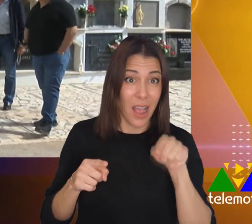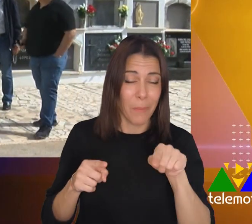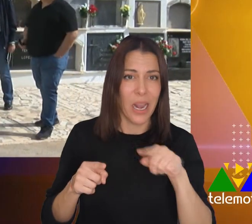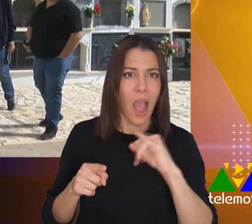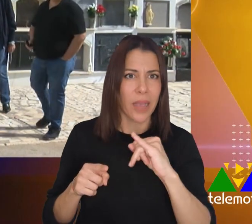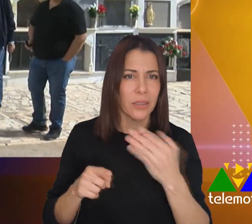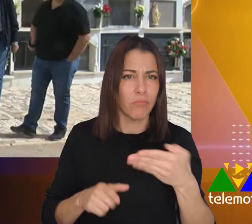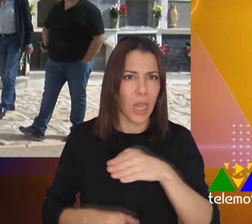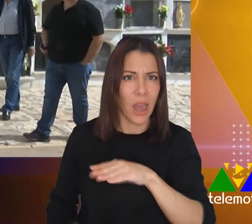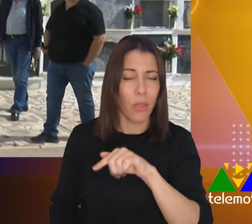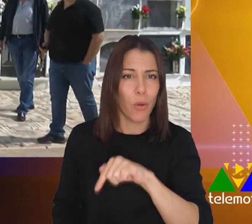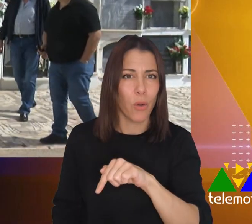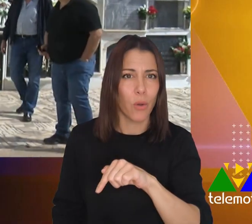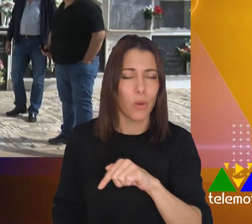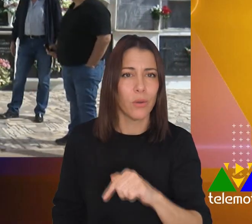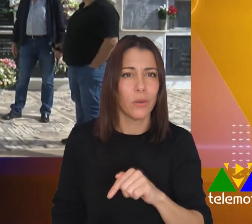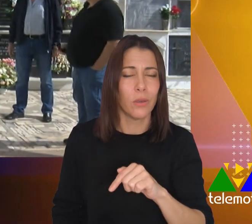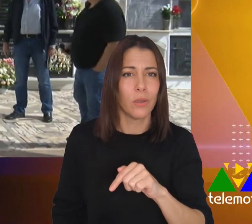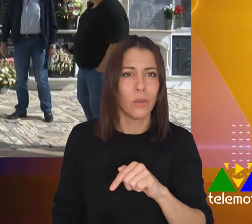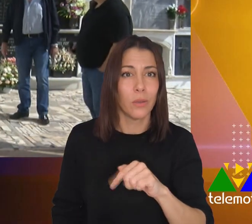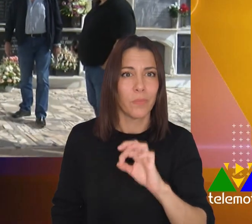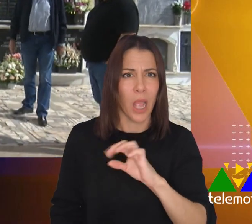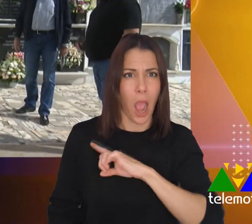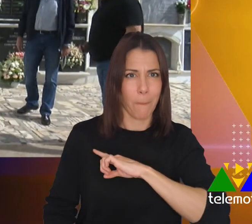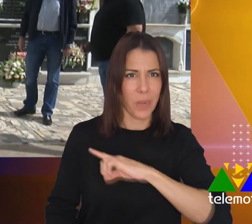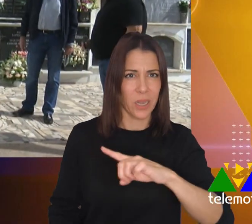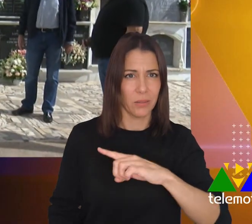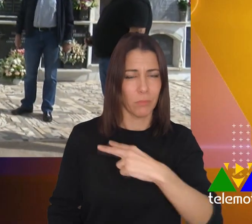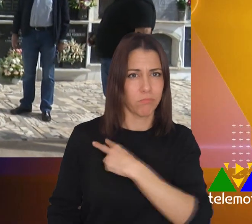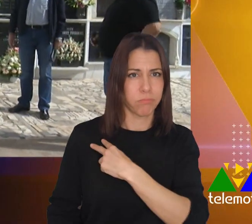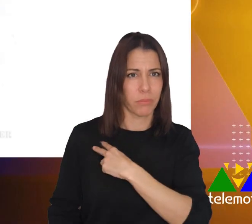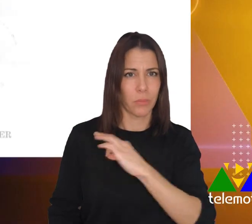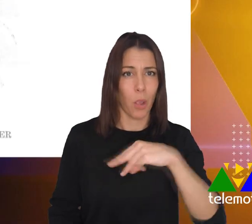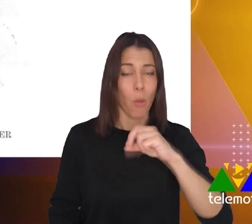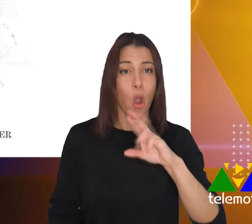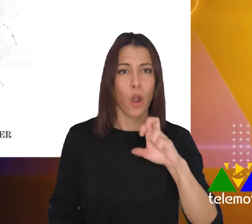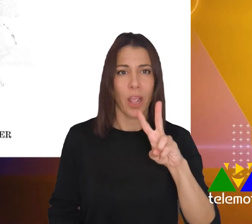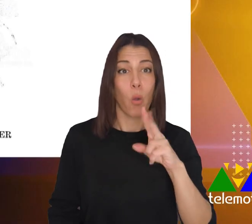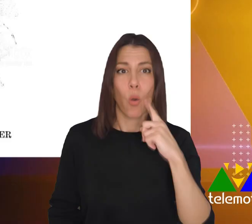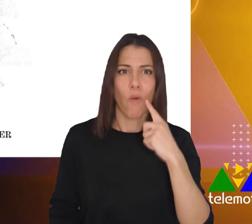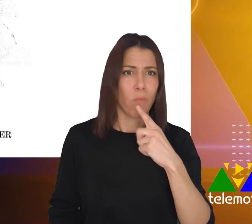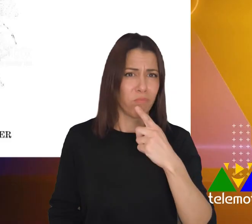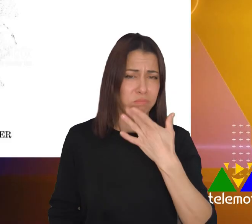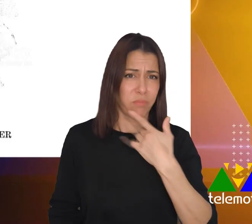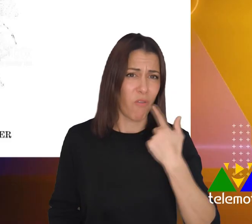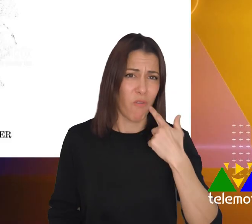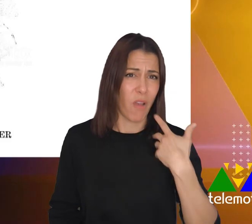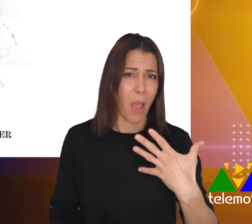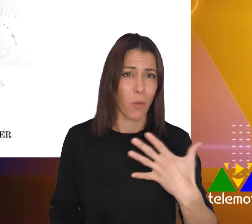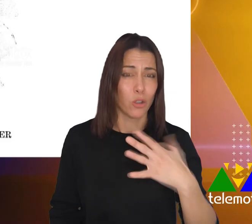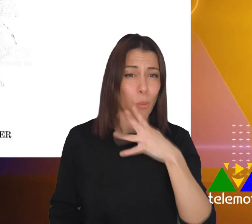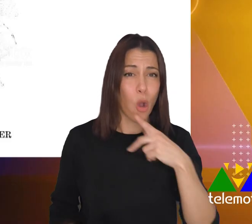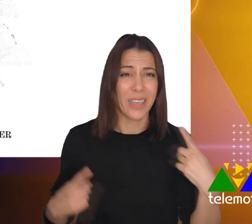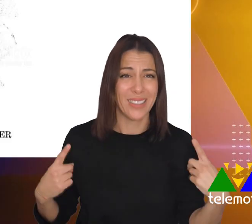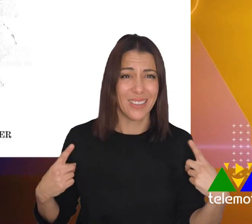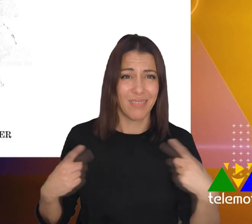está enterrado el almirante Díaz Moreu, famoso por su intervención en la guerra de